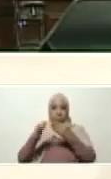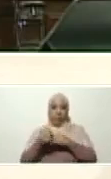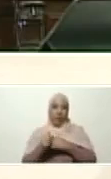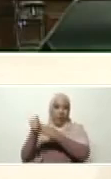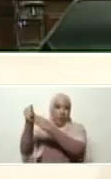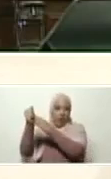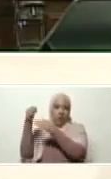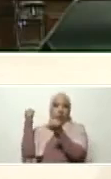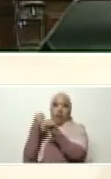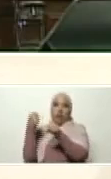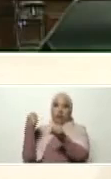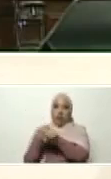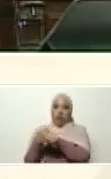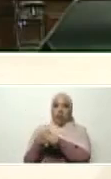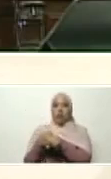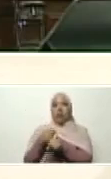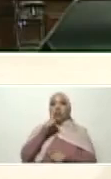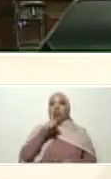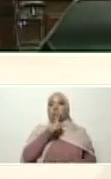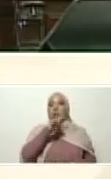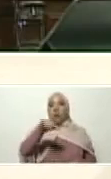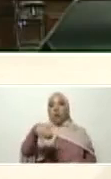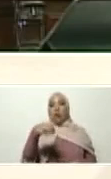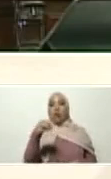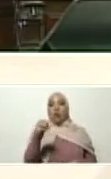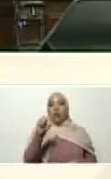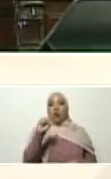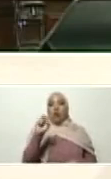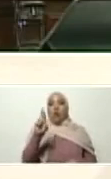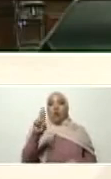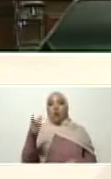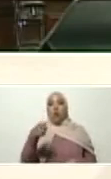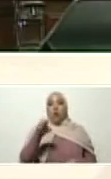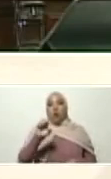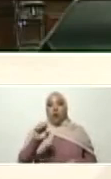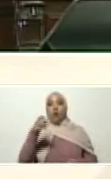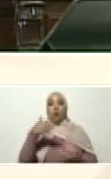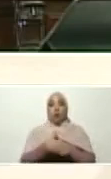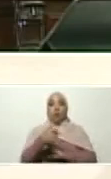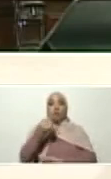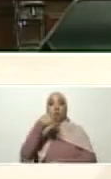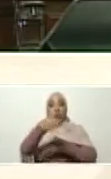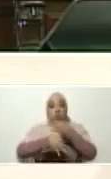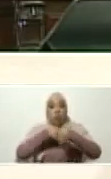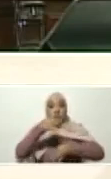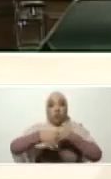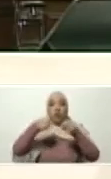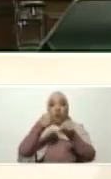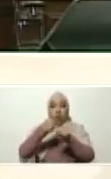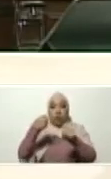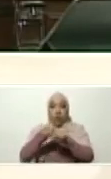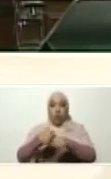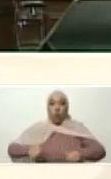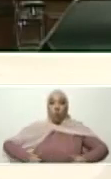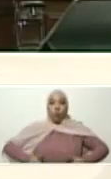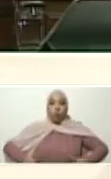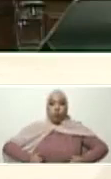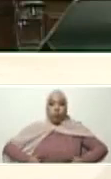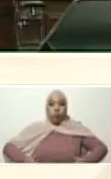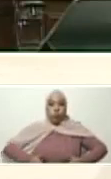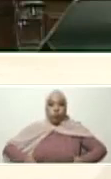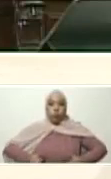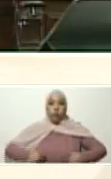todo el trabajo que se hace de manera permanente con consejos comunales, comunas, incansable. Ahorita estamos en el proceso de renovación